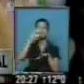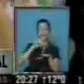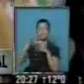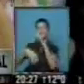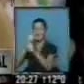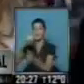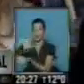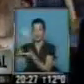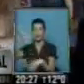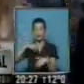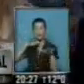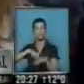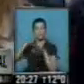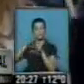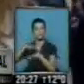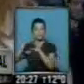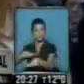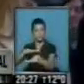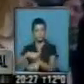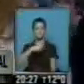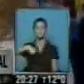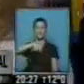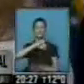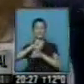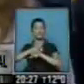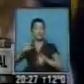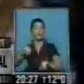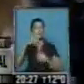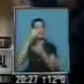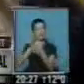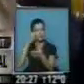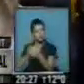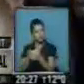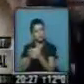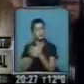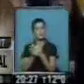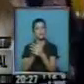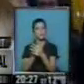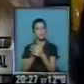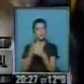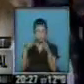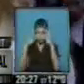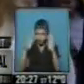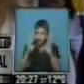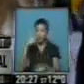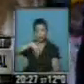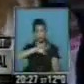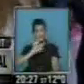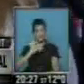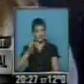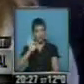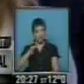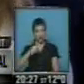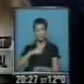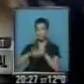Obelisco. Nosotros hemos hecho una campaña absolutamente a pulmón, militante, fue una campaña muy proscriptiva. Ustedes saben que